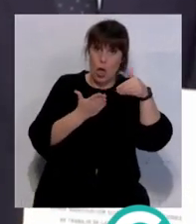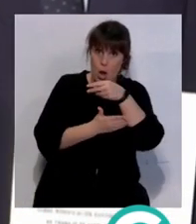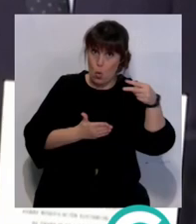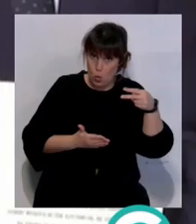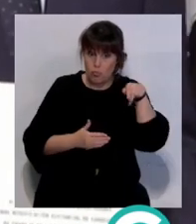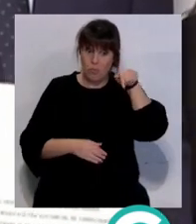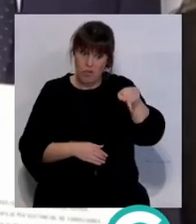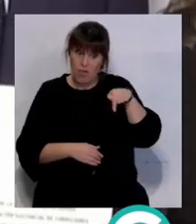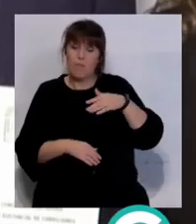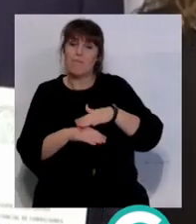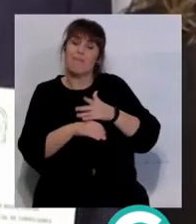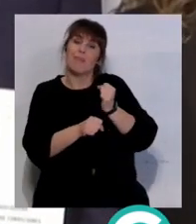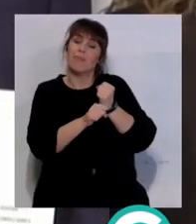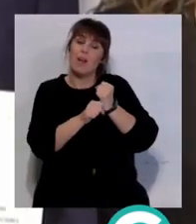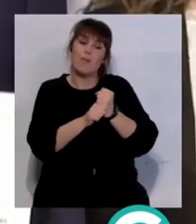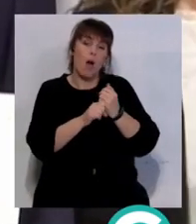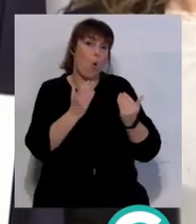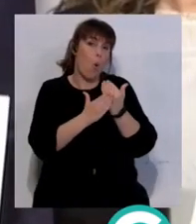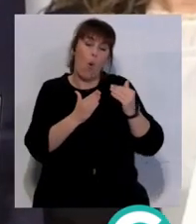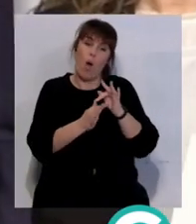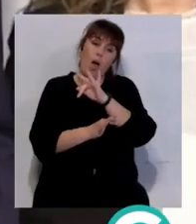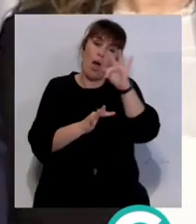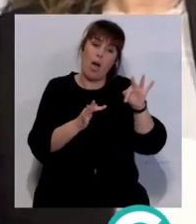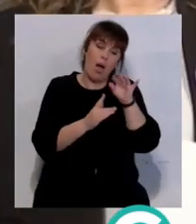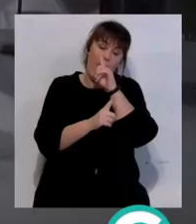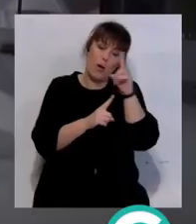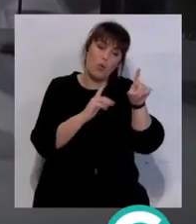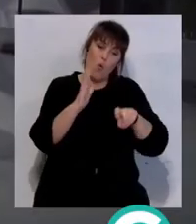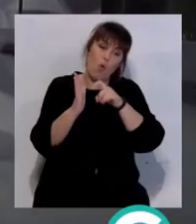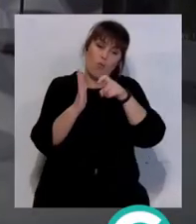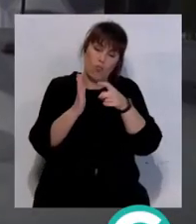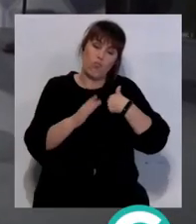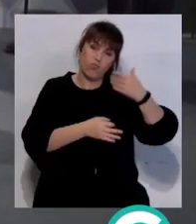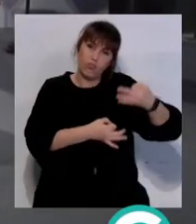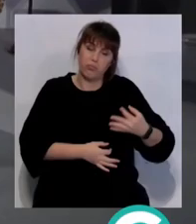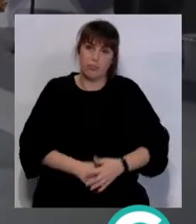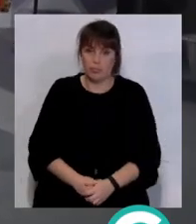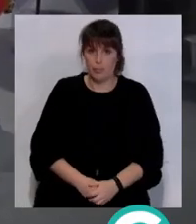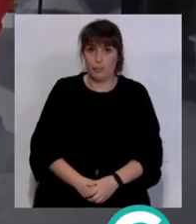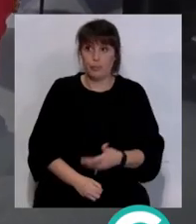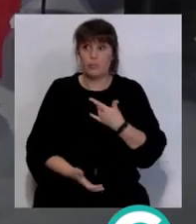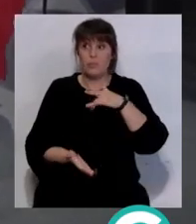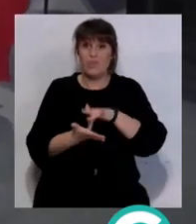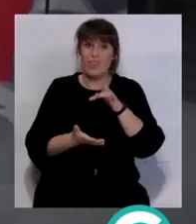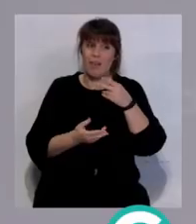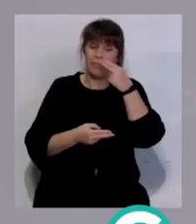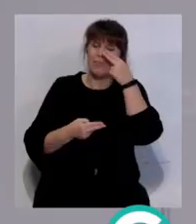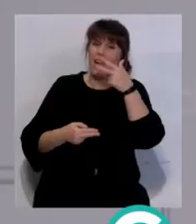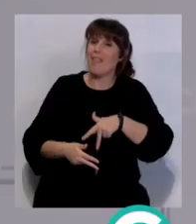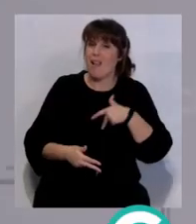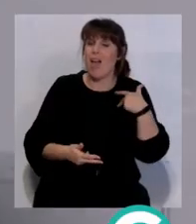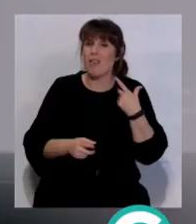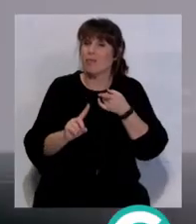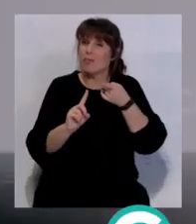que garantiza su trabajo en jornada continua y durante todo el año. Cuando se busca el interés general